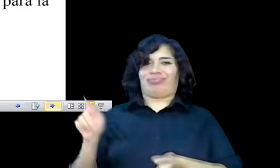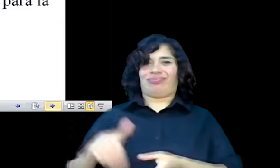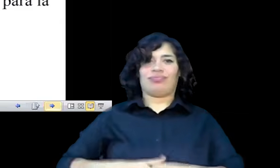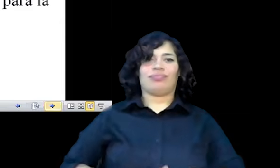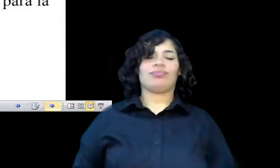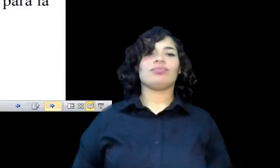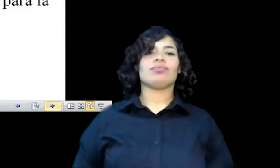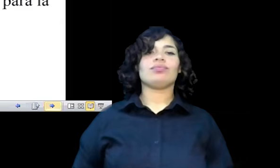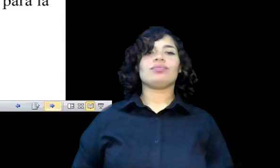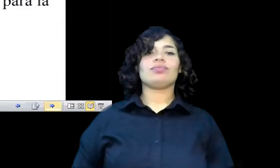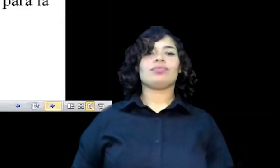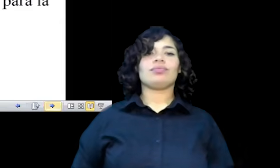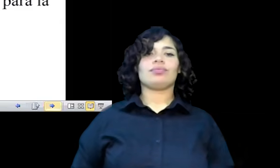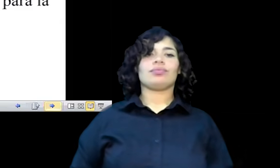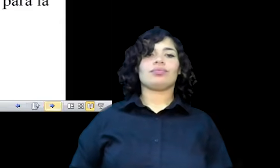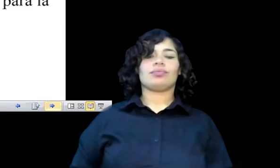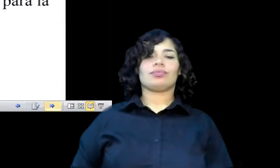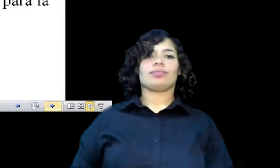bienes personales.